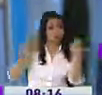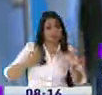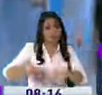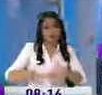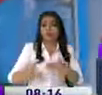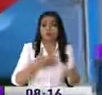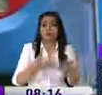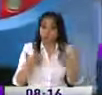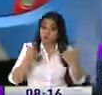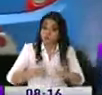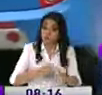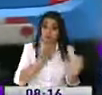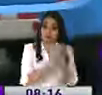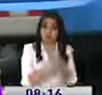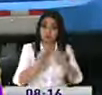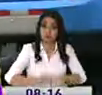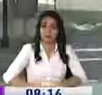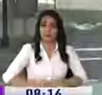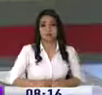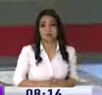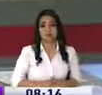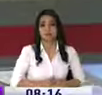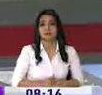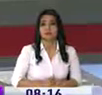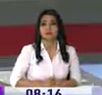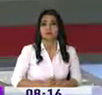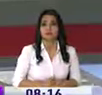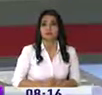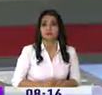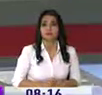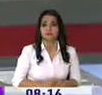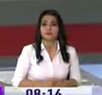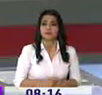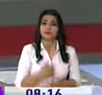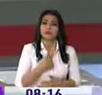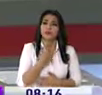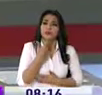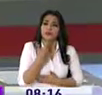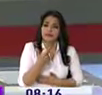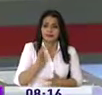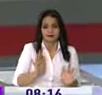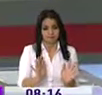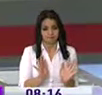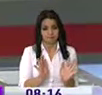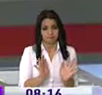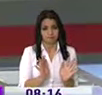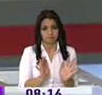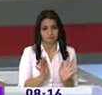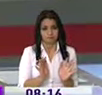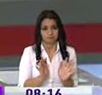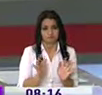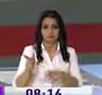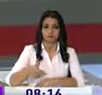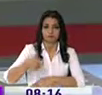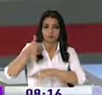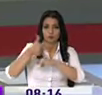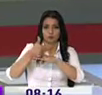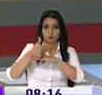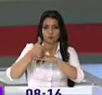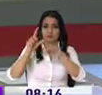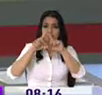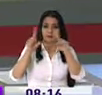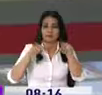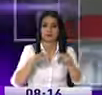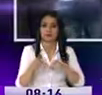informó Sofía Vintimilla. Yo solo diría a los dirigentes, en este caso del